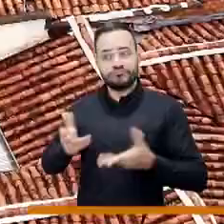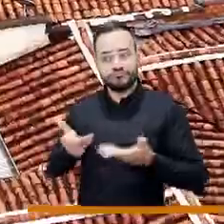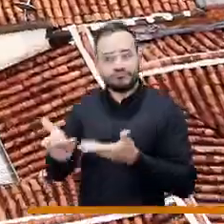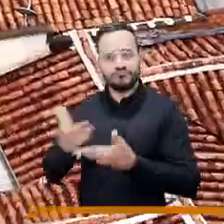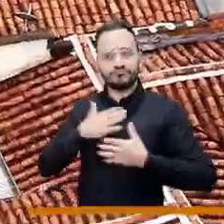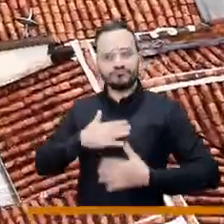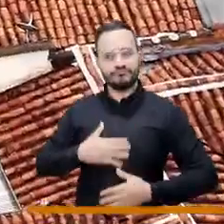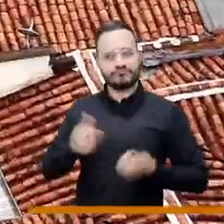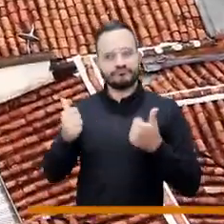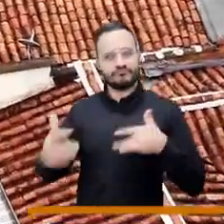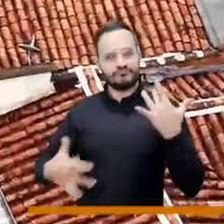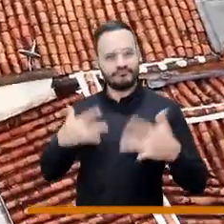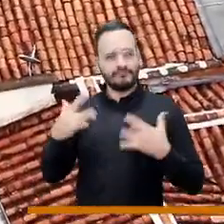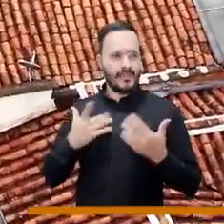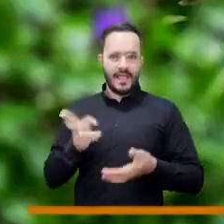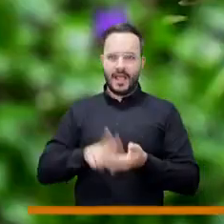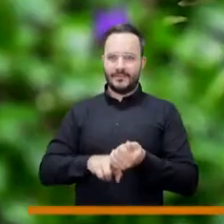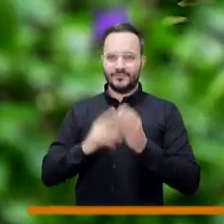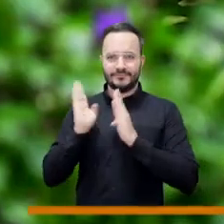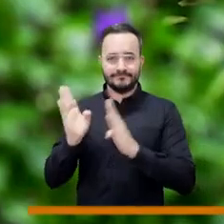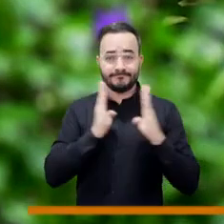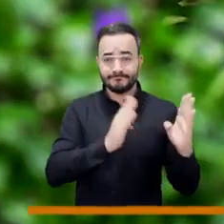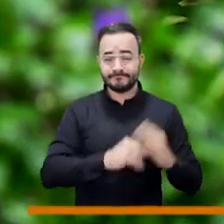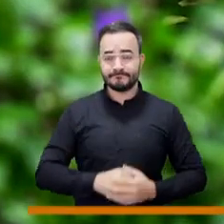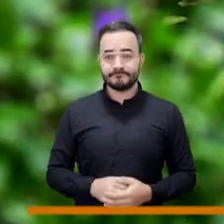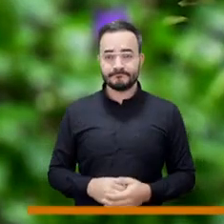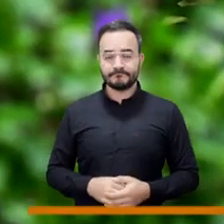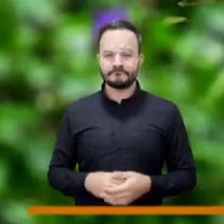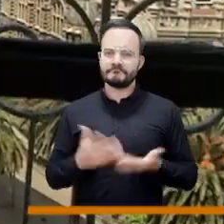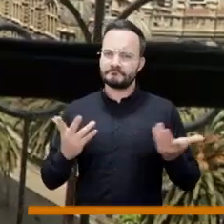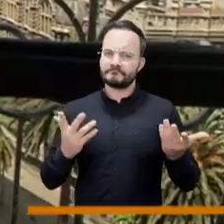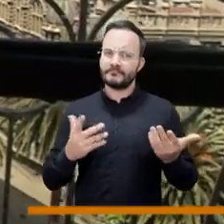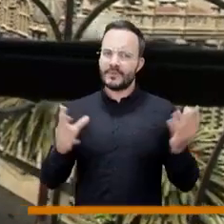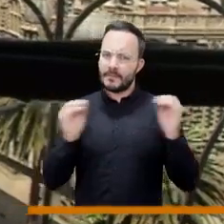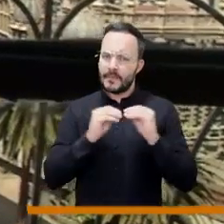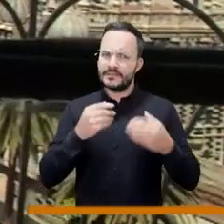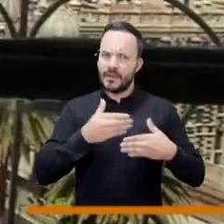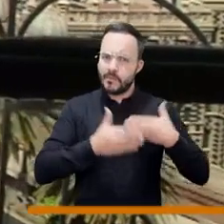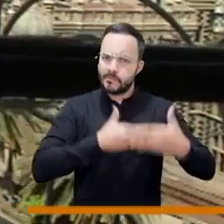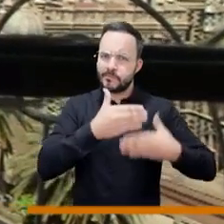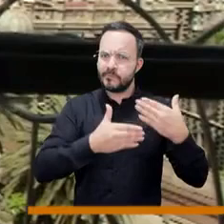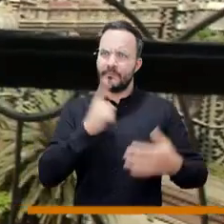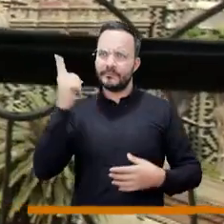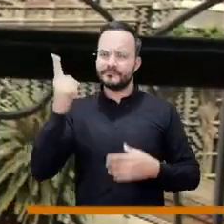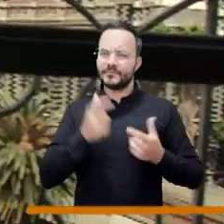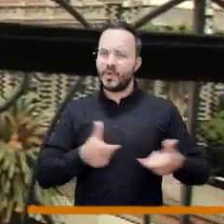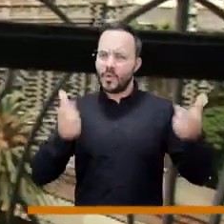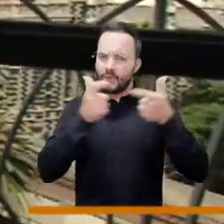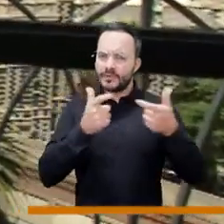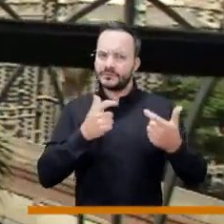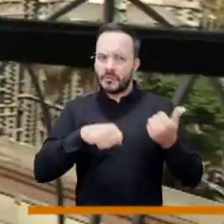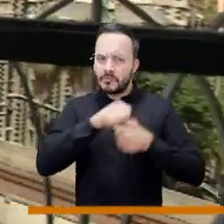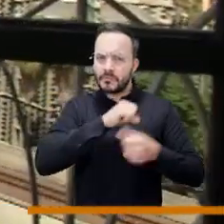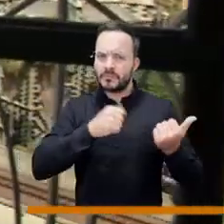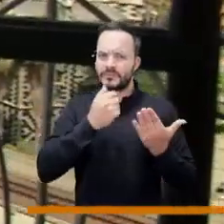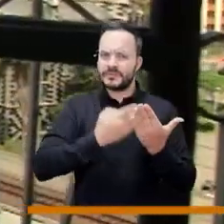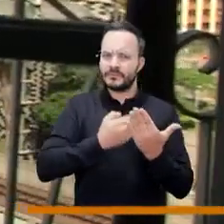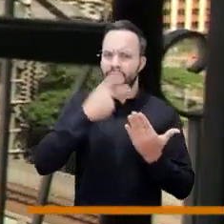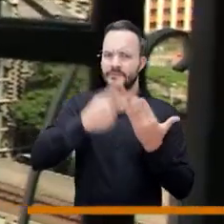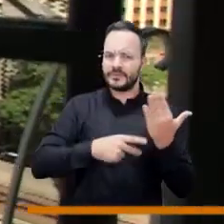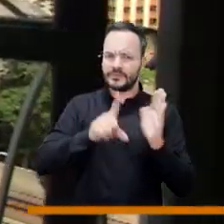para vivir y disfrutar a Medellín. Y a esto se le va a sumar el hecho de que hay un proyecto de ley en trámite en el Congreso